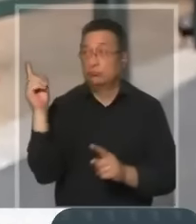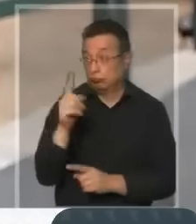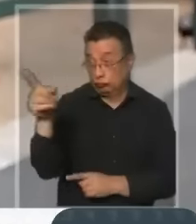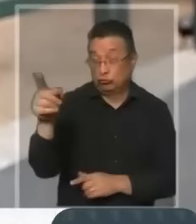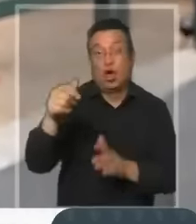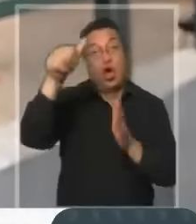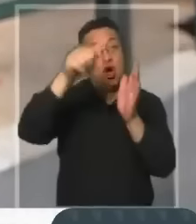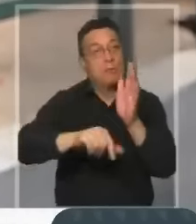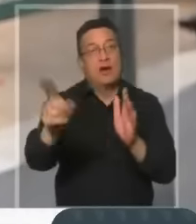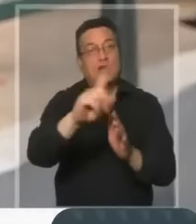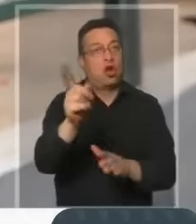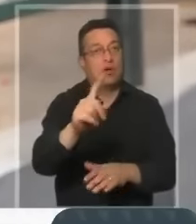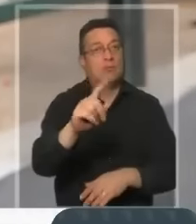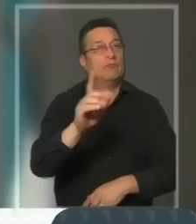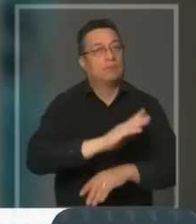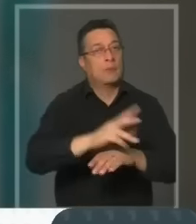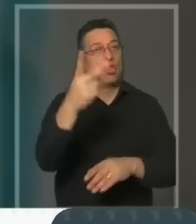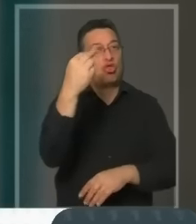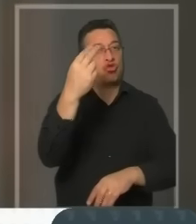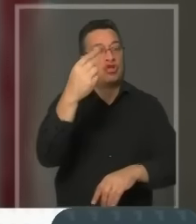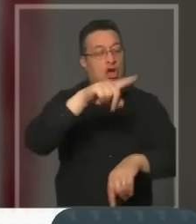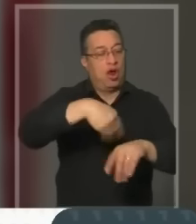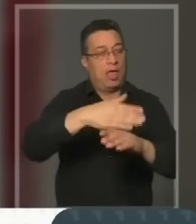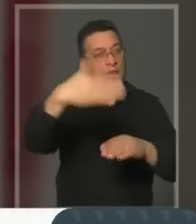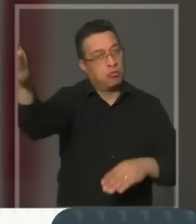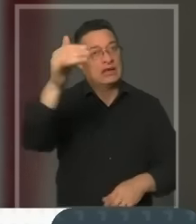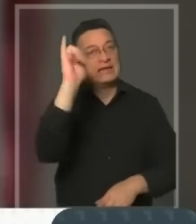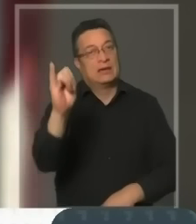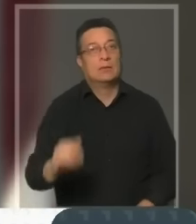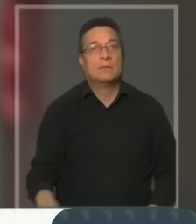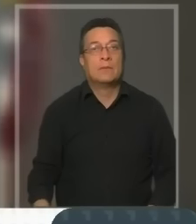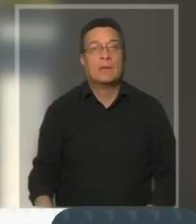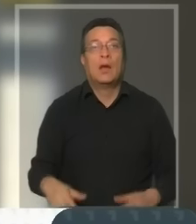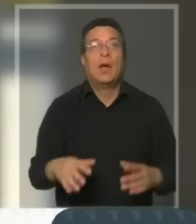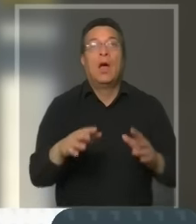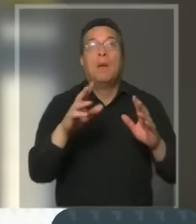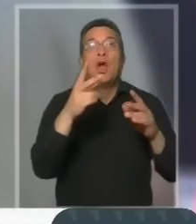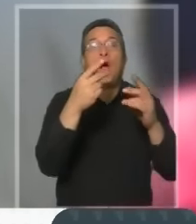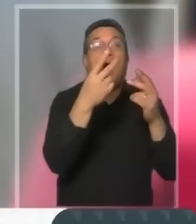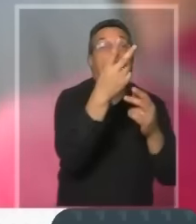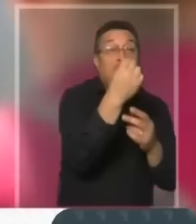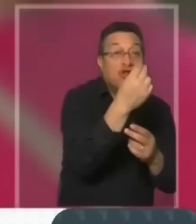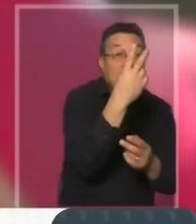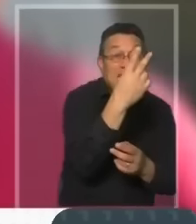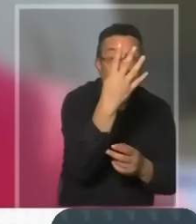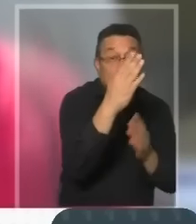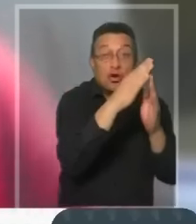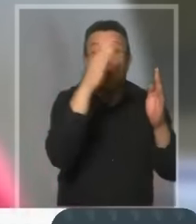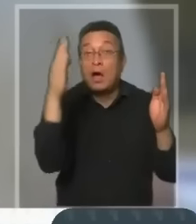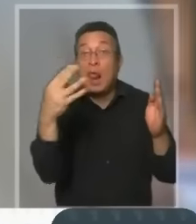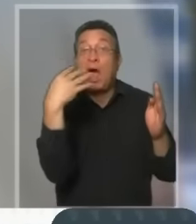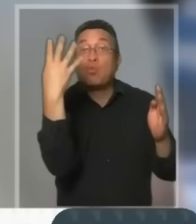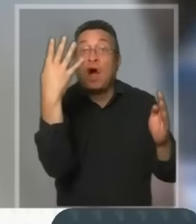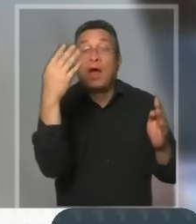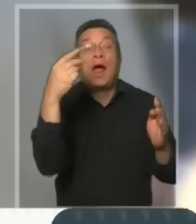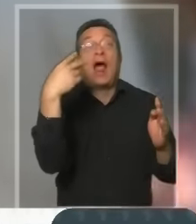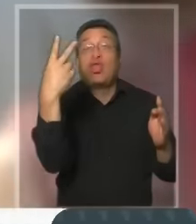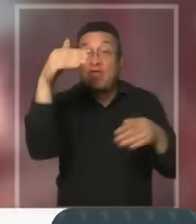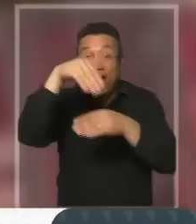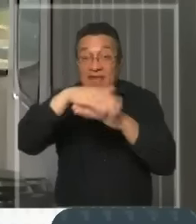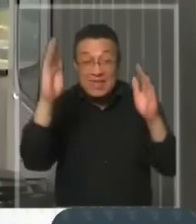operación, al menos durante esa jornada. Pero algo pasó entre las 12:24 y las 14 horas de ese